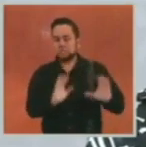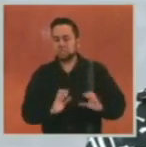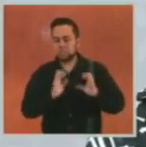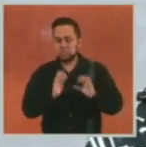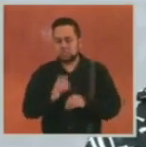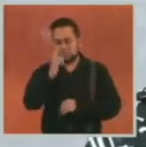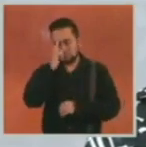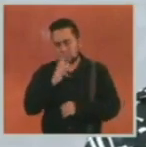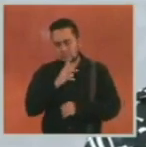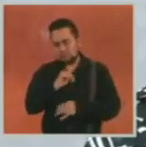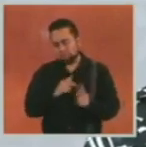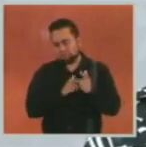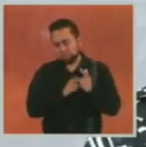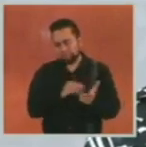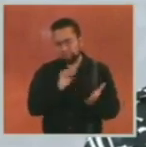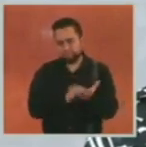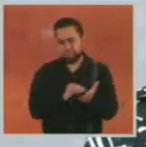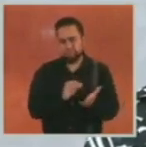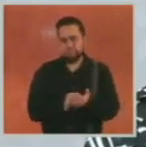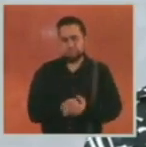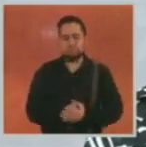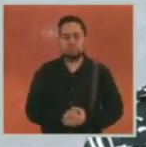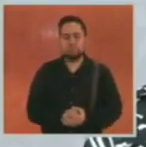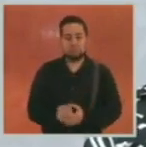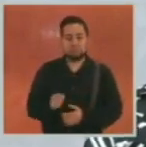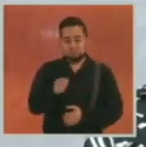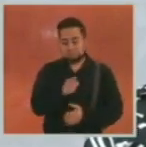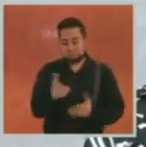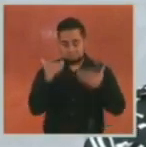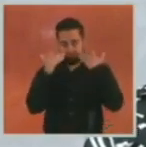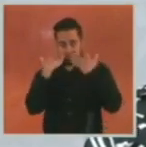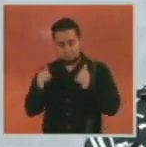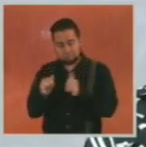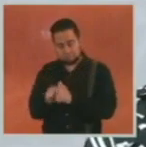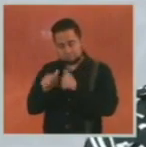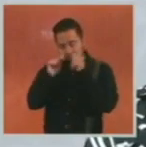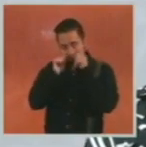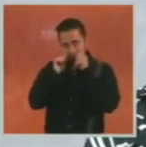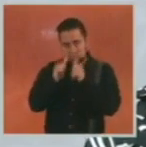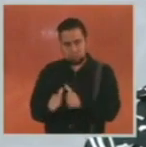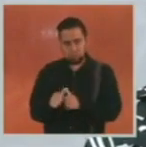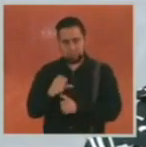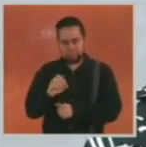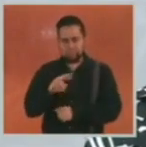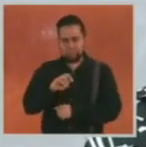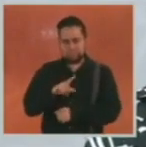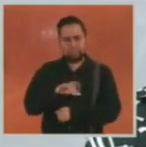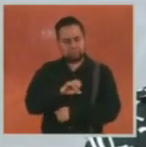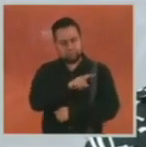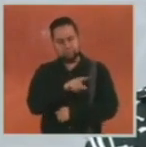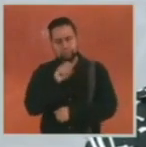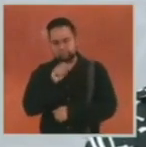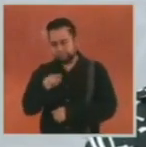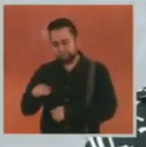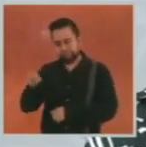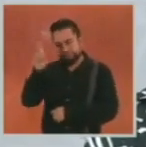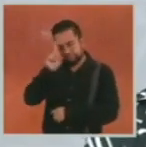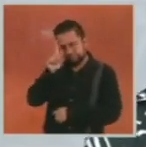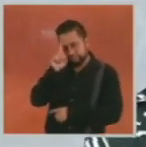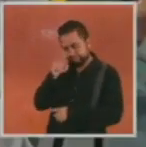para que así se mantenga tan escuchado con mucha atención Cornelio porque también son consejos